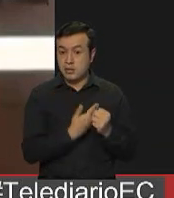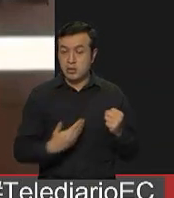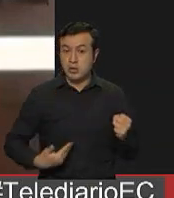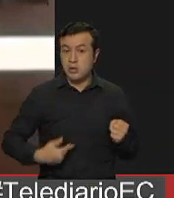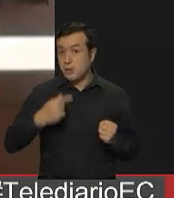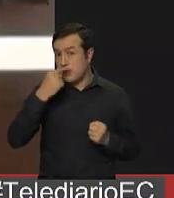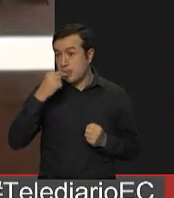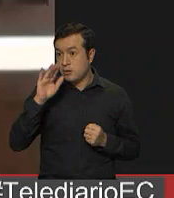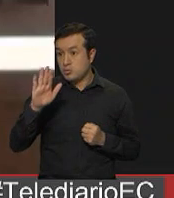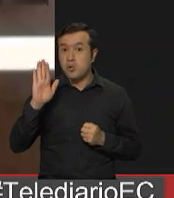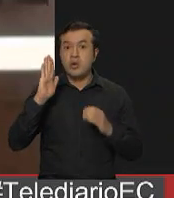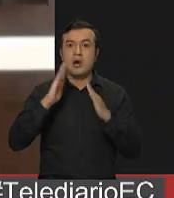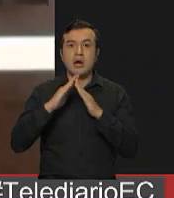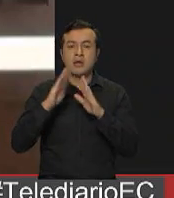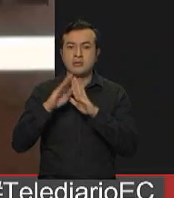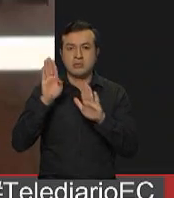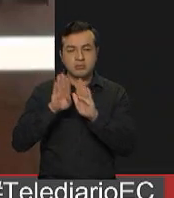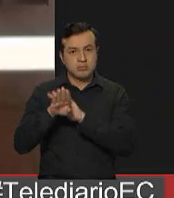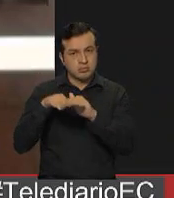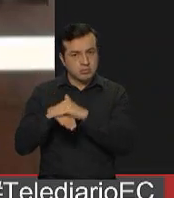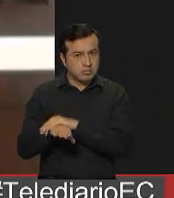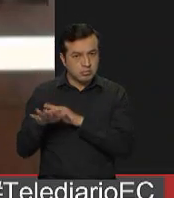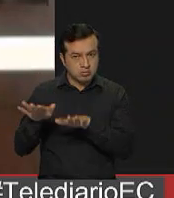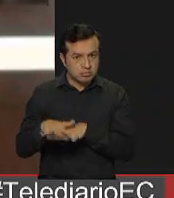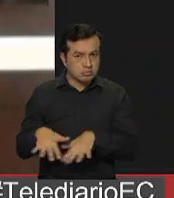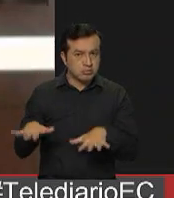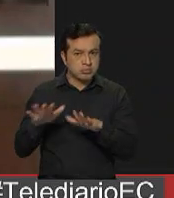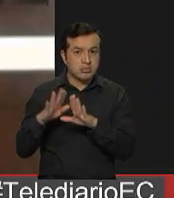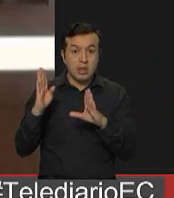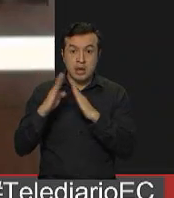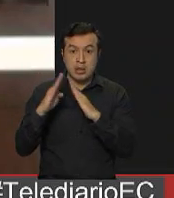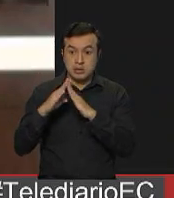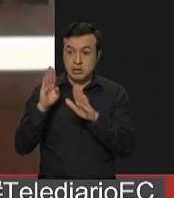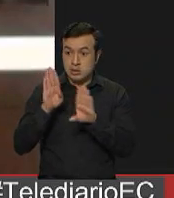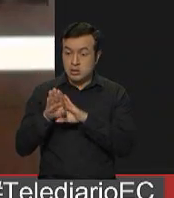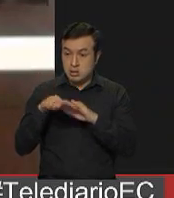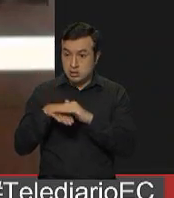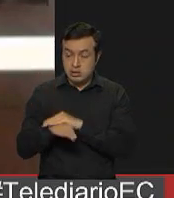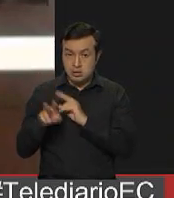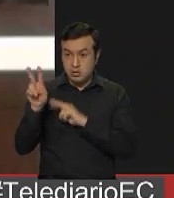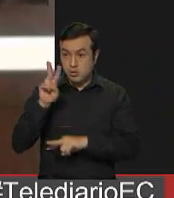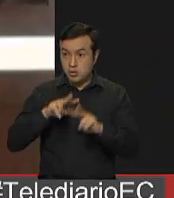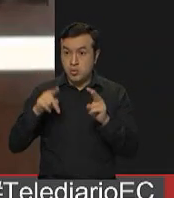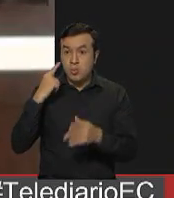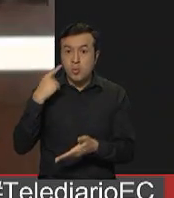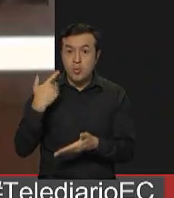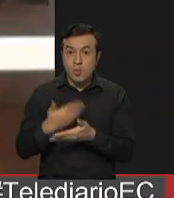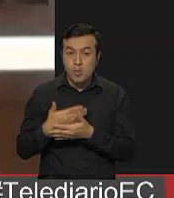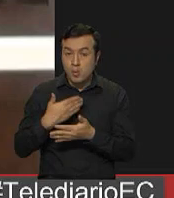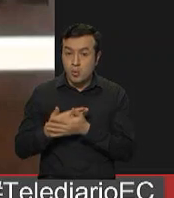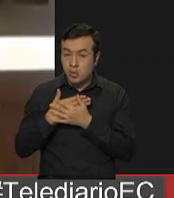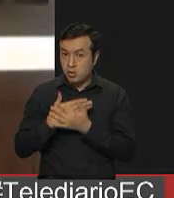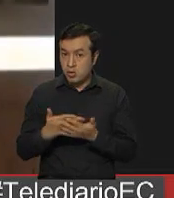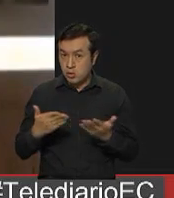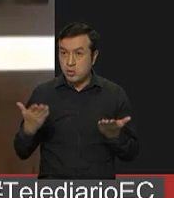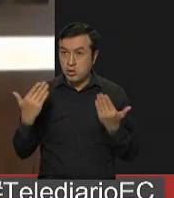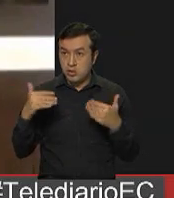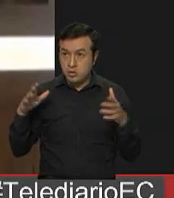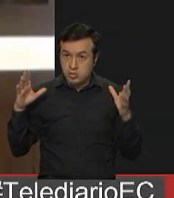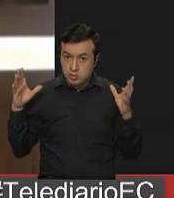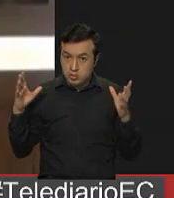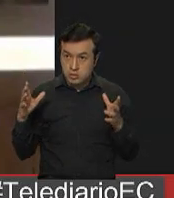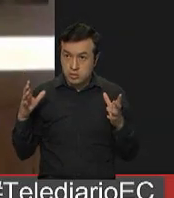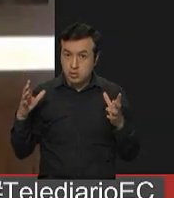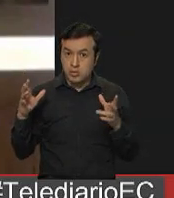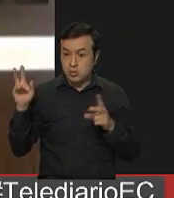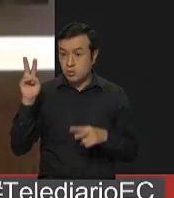allanamiento a la casa, por ejemplo. Entonces, el allanamiento está arreglado, de recabar pruebas dentro de una investigación que hasta donde nosotros